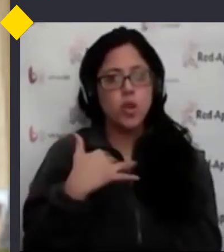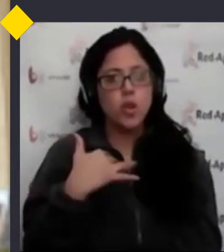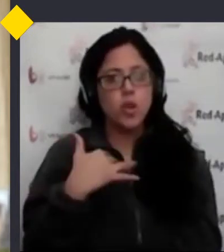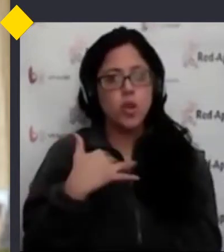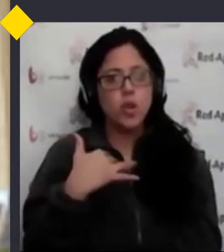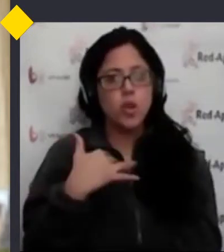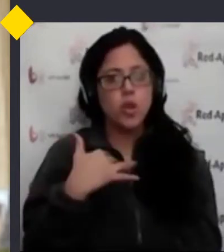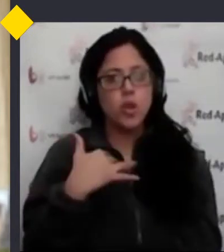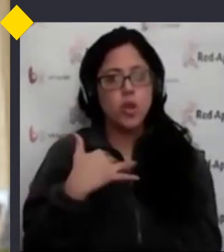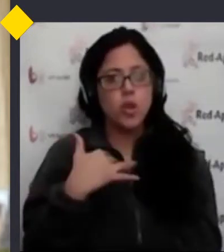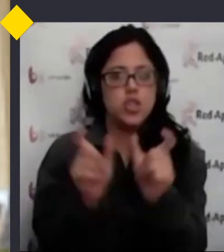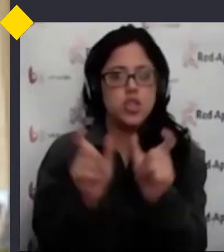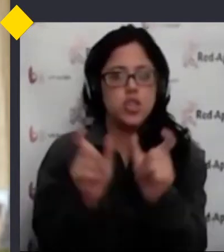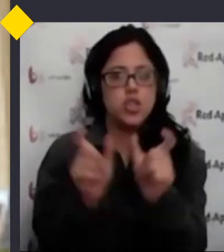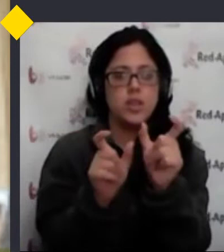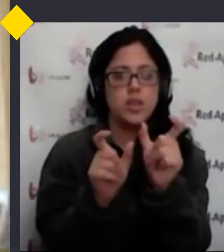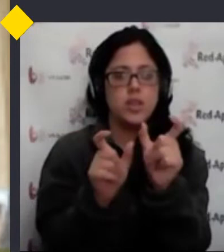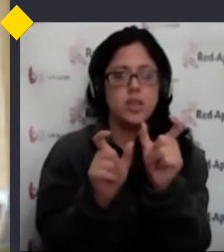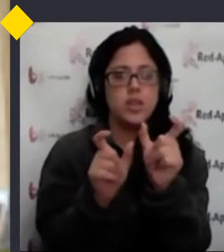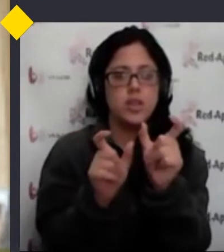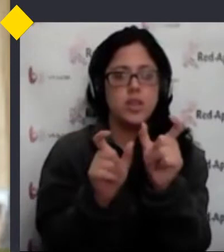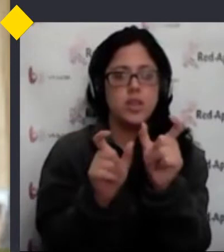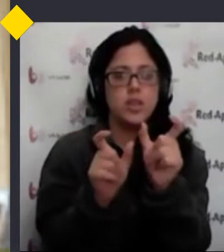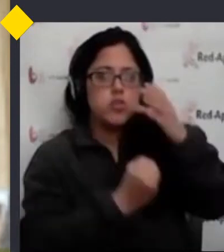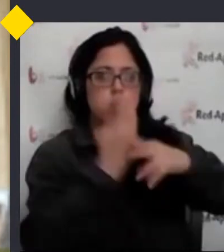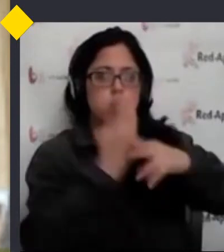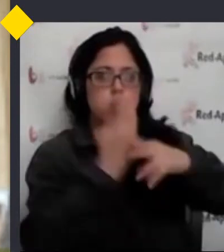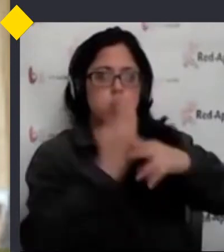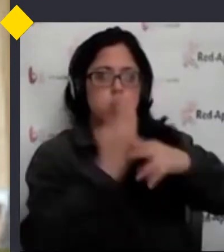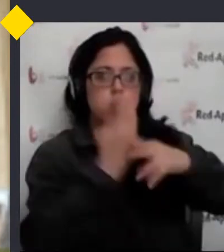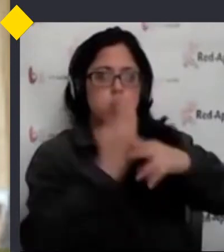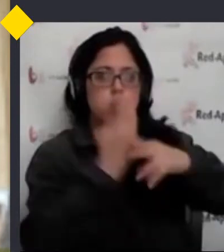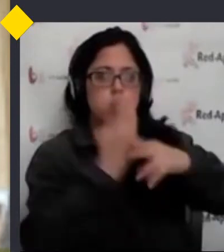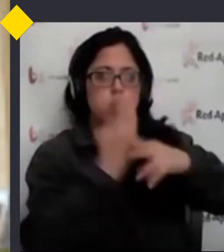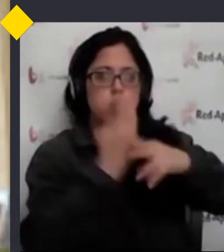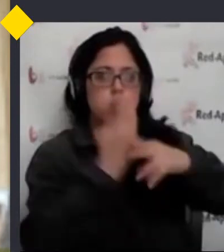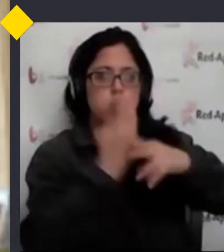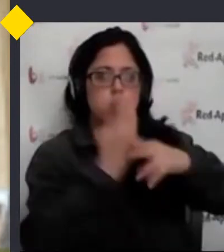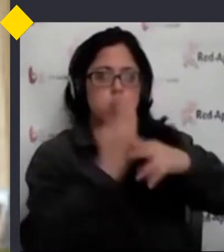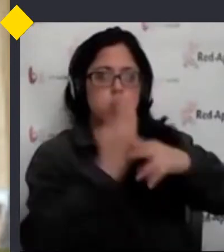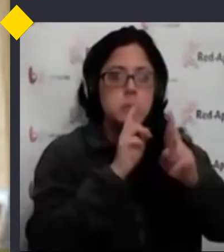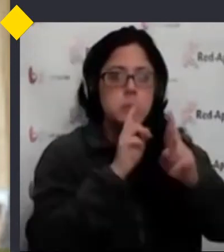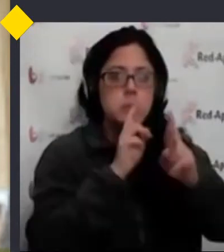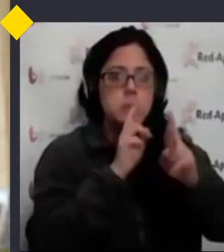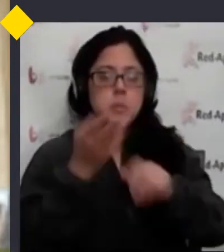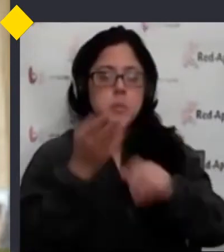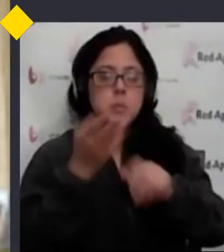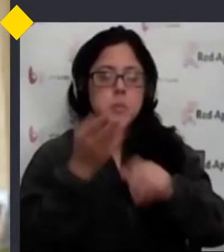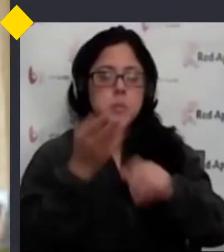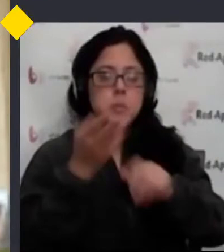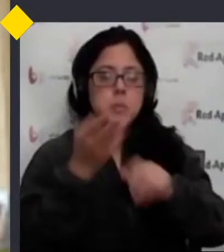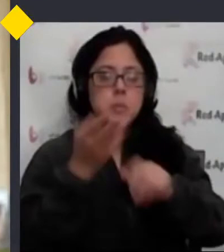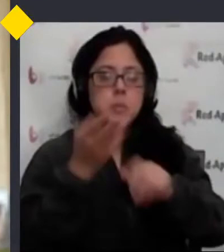cómo incorporamos nuevas competencias digitales, cómo para responder a esta nueva demanda del cliente de poder comprar más por